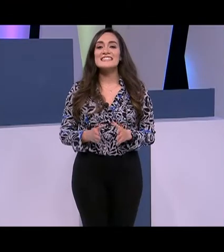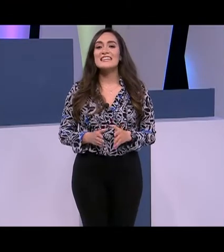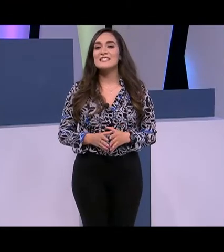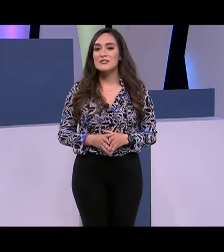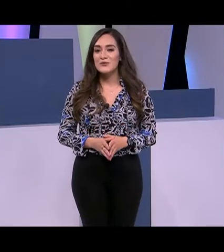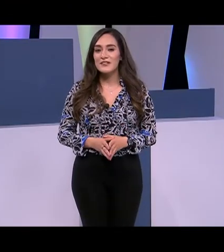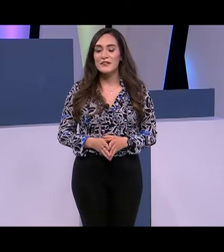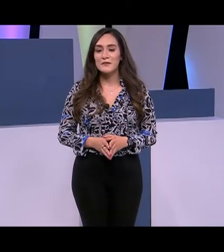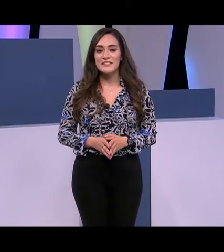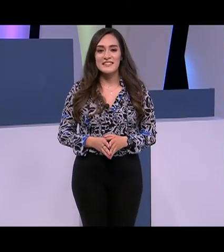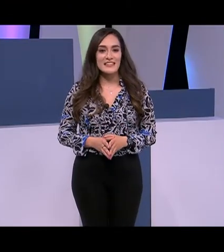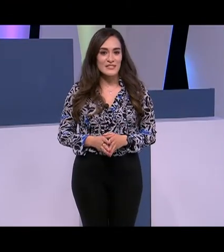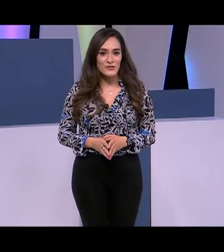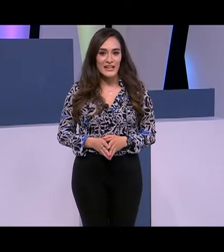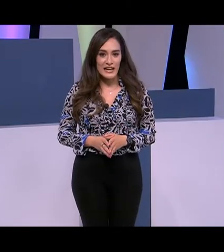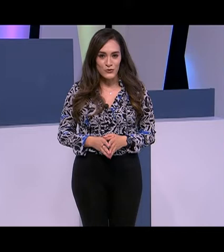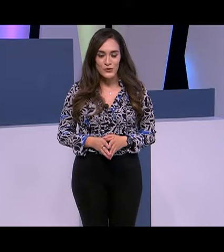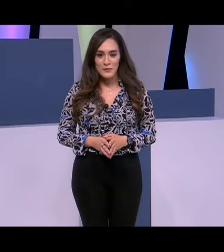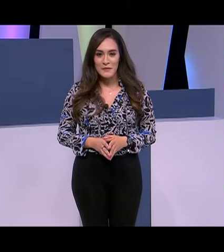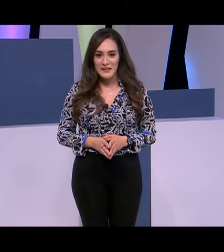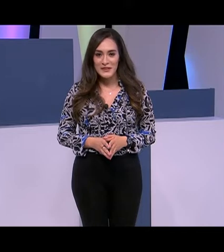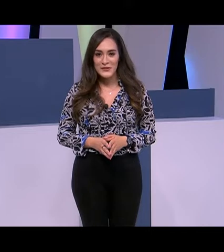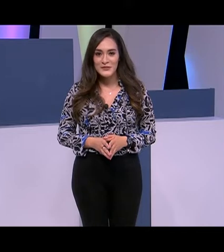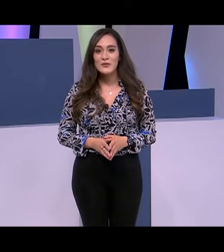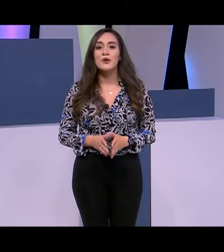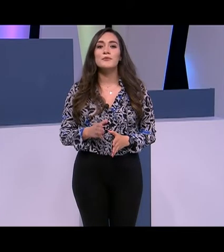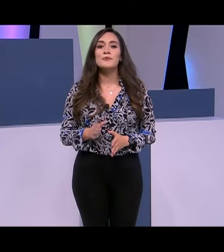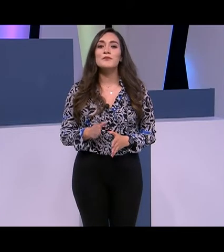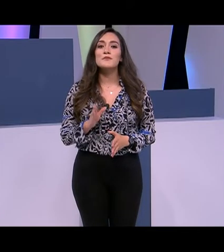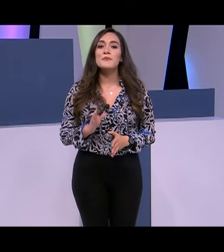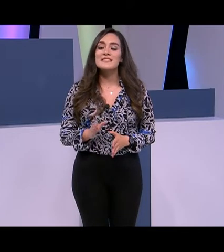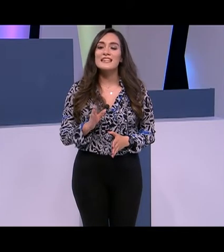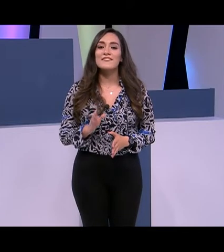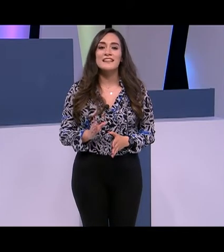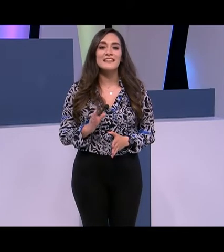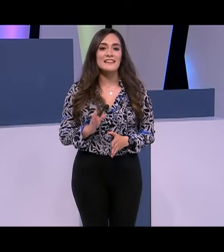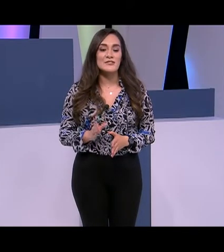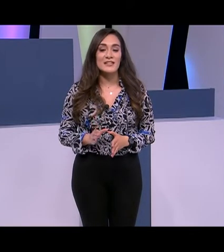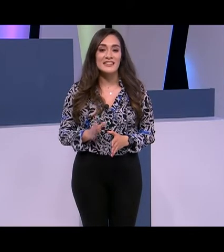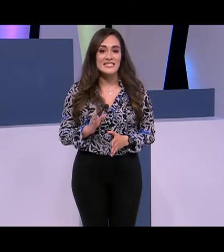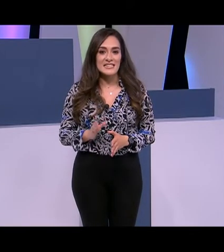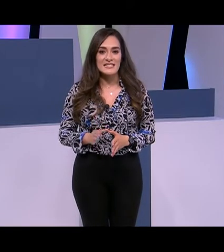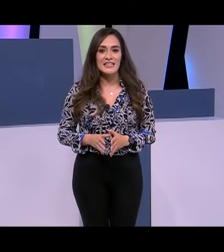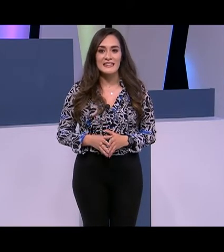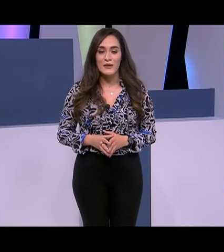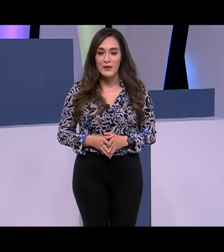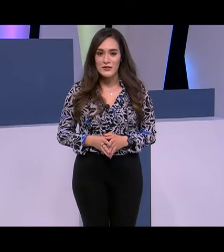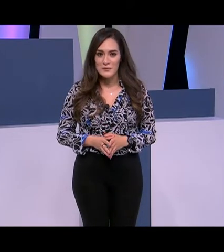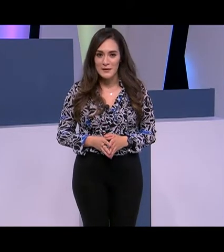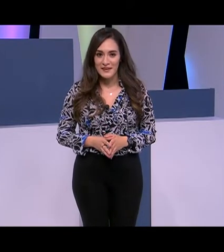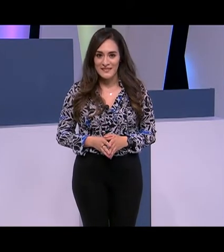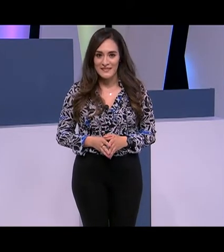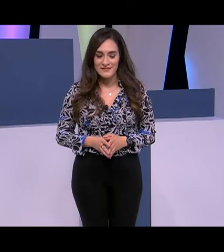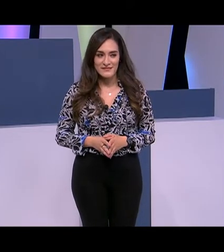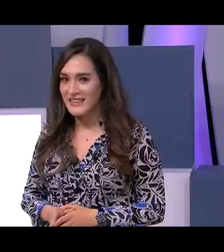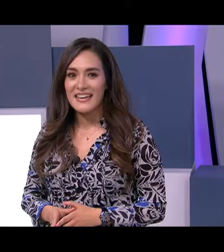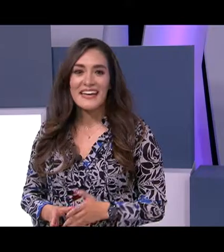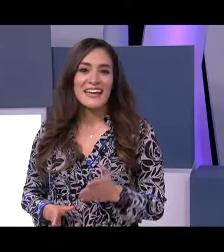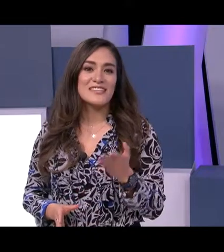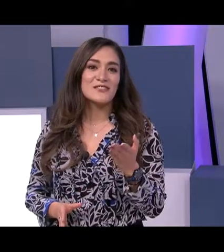Estudiantes del CCH Sur de la Universidad Nacional Autónoma de México obtuvieron su pase a la Feria Internacional de Ciencia de Taiwán